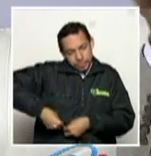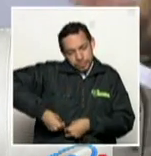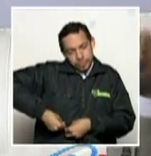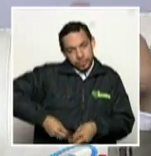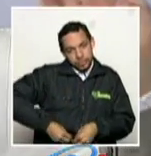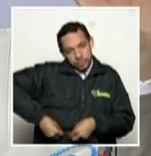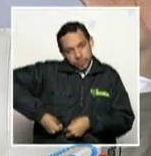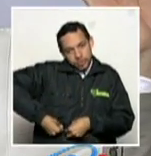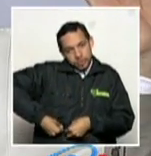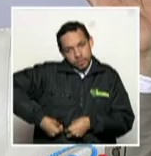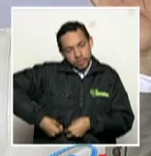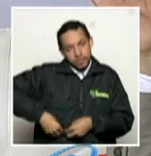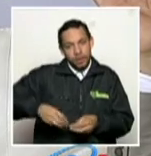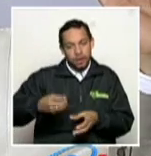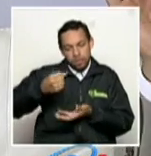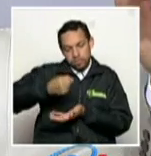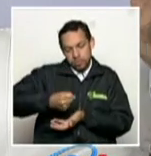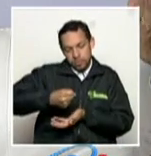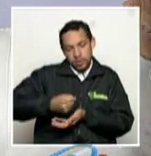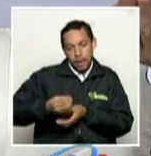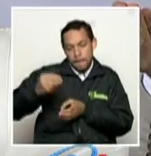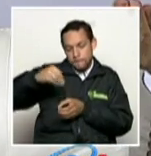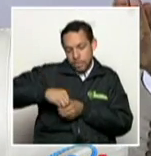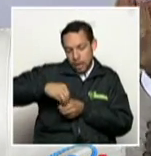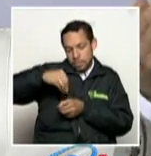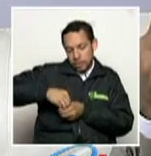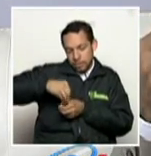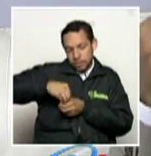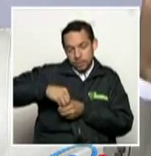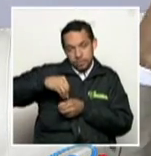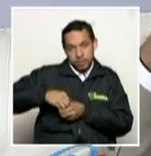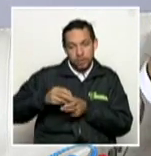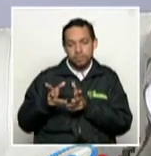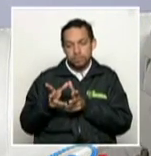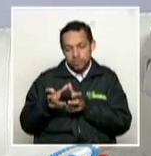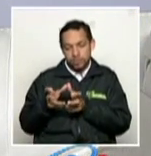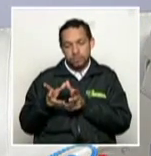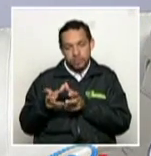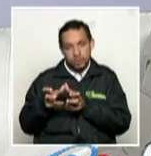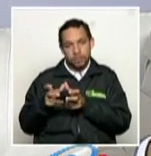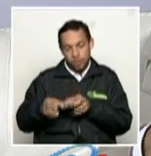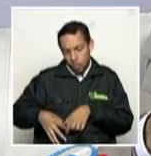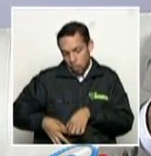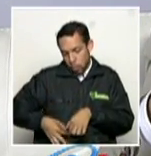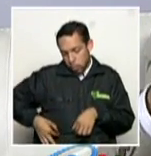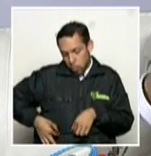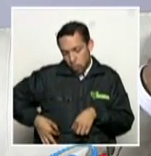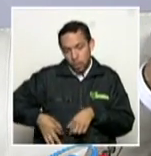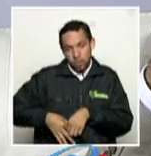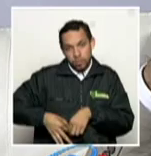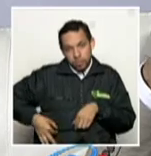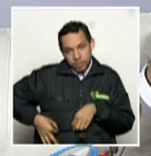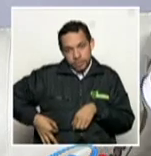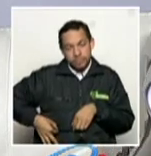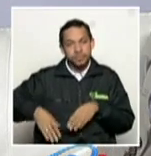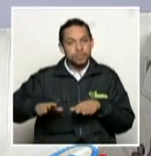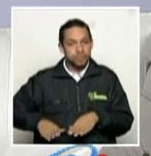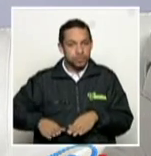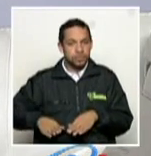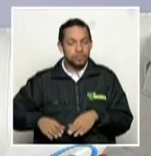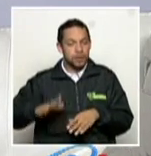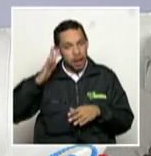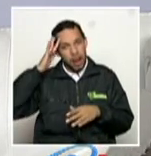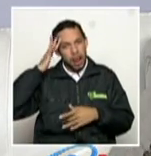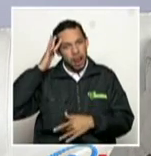hace es almacenar. Entonces, como ya no tiene ese almacencito, el tubito siguió, que se llama colédoco, y la bilis